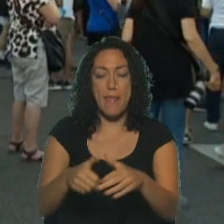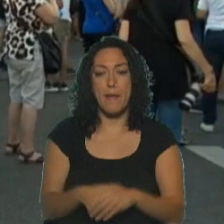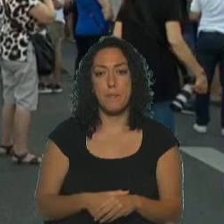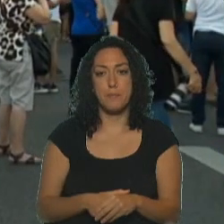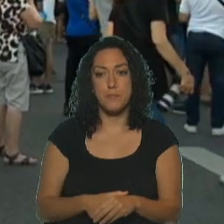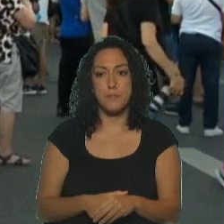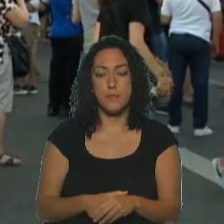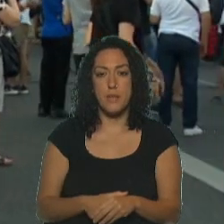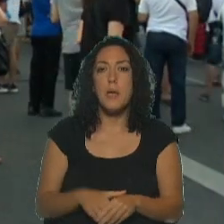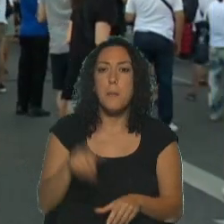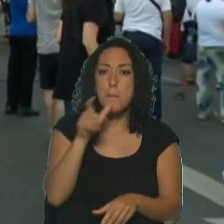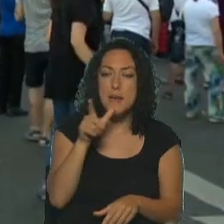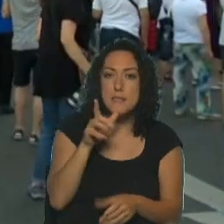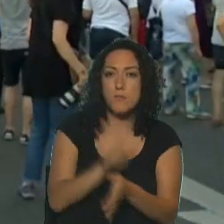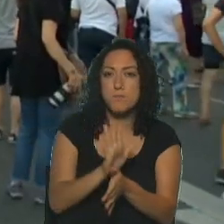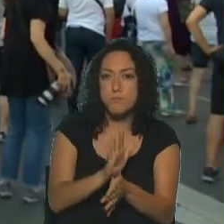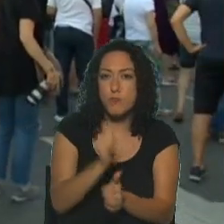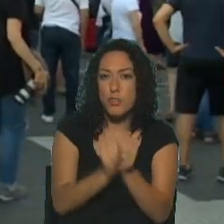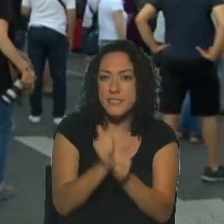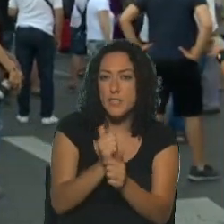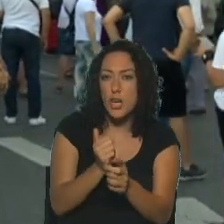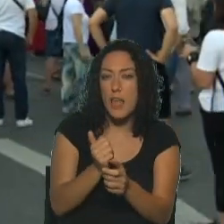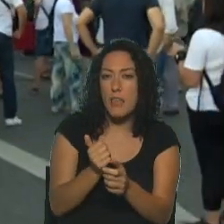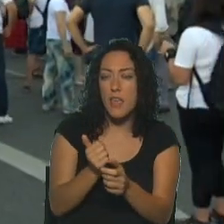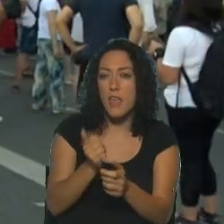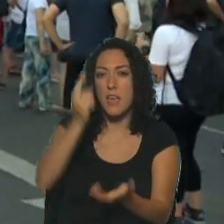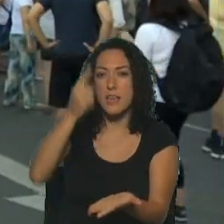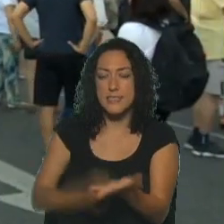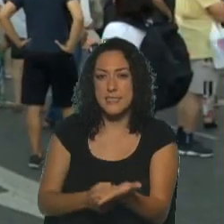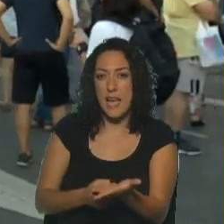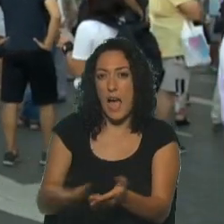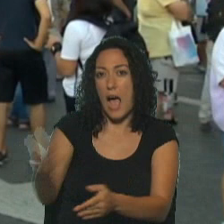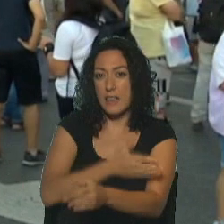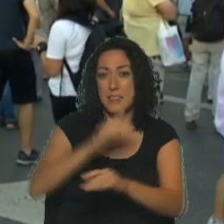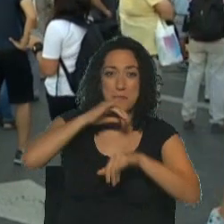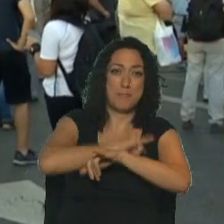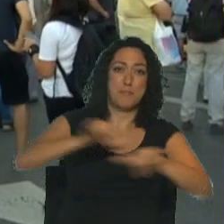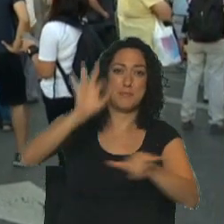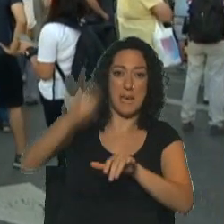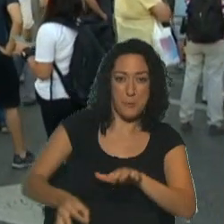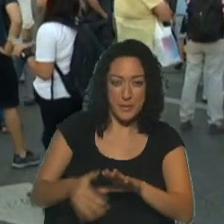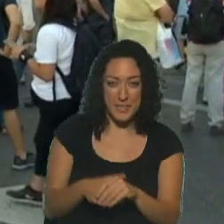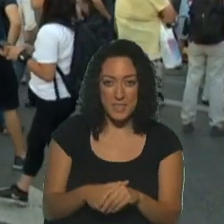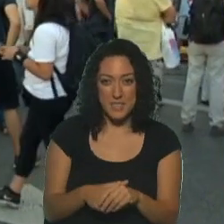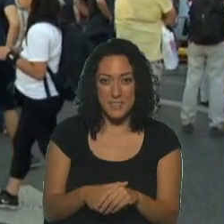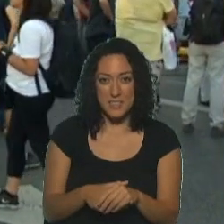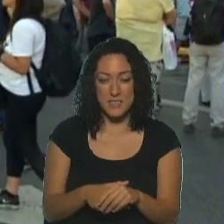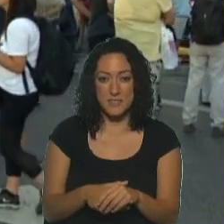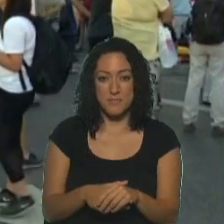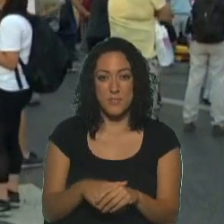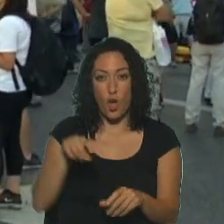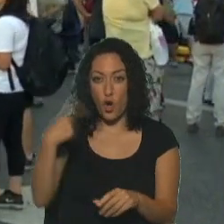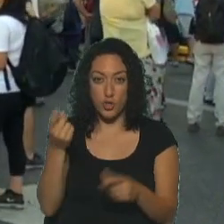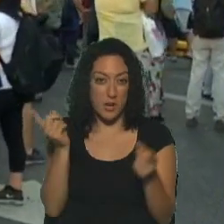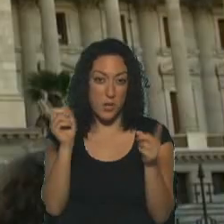la crónica, podríamos decir, de una sentencia anunciada casi como ninguna, Néstor. ¿Qué tal? Buenas tardes.